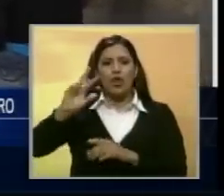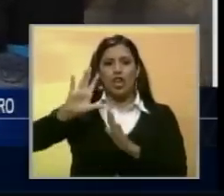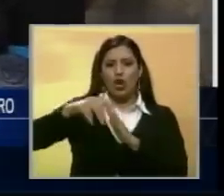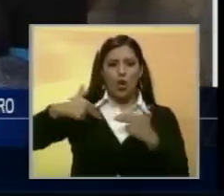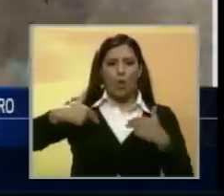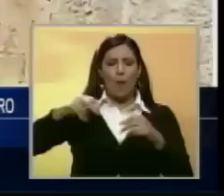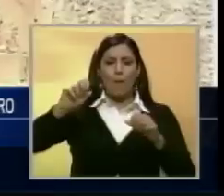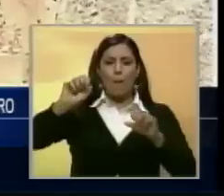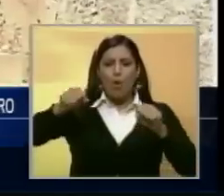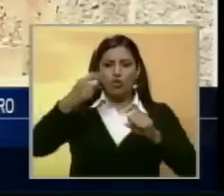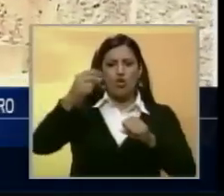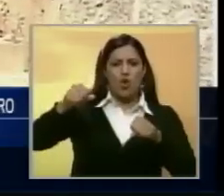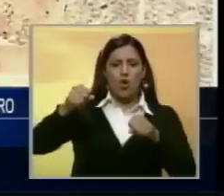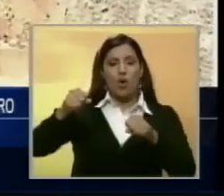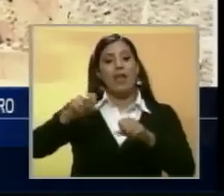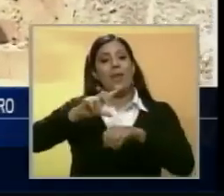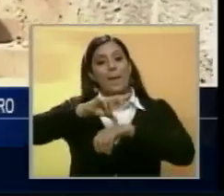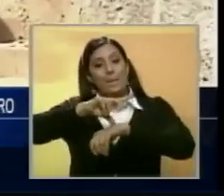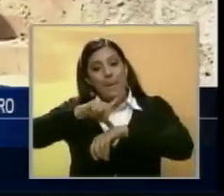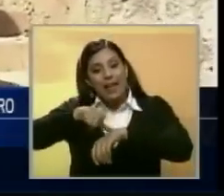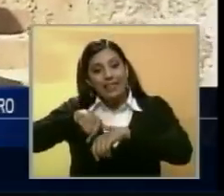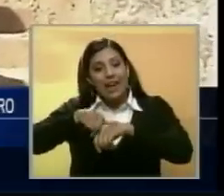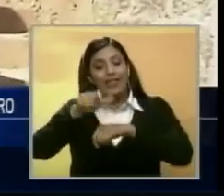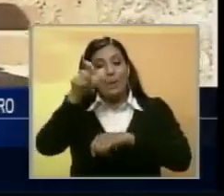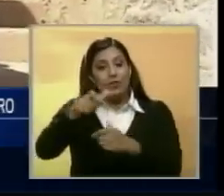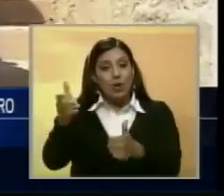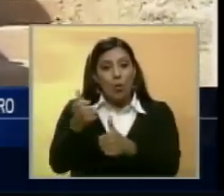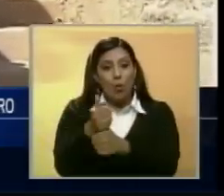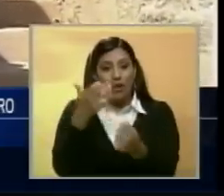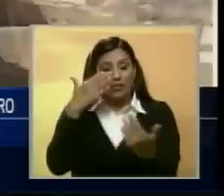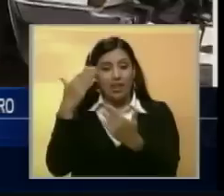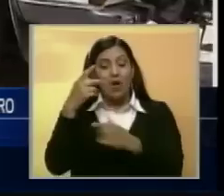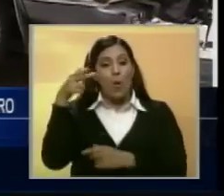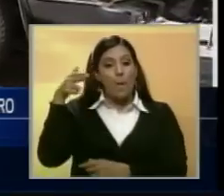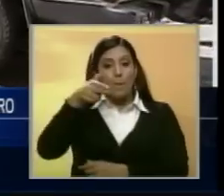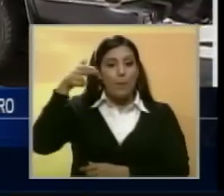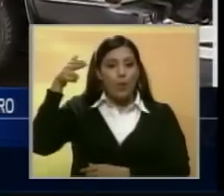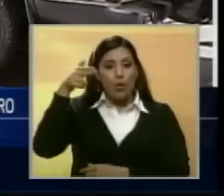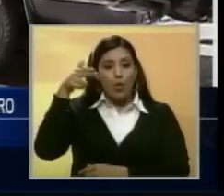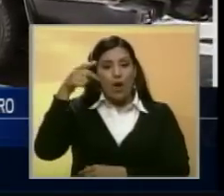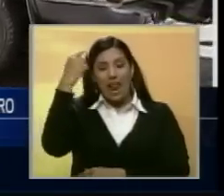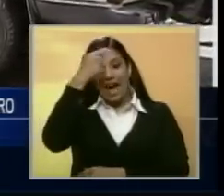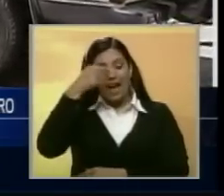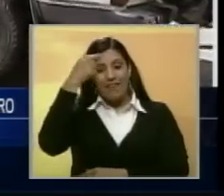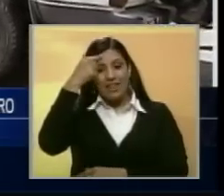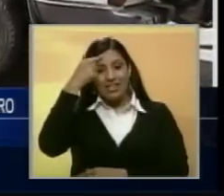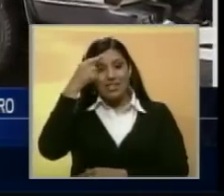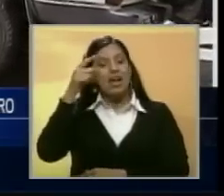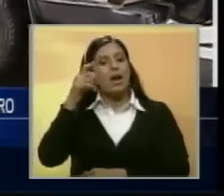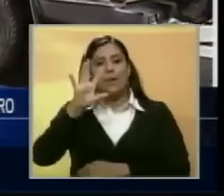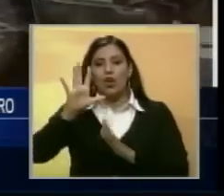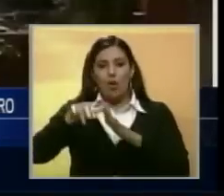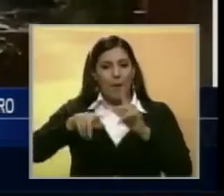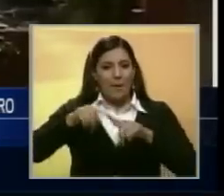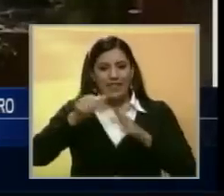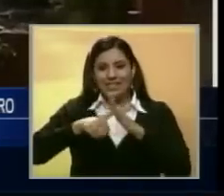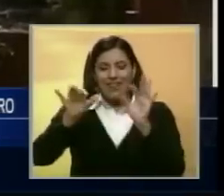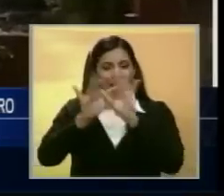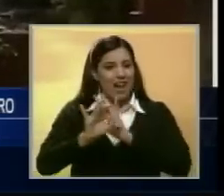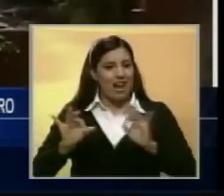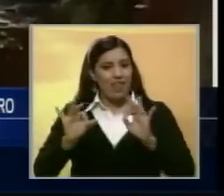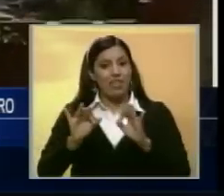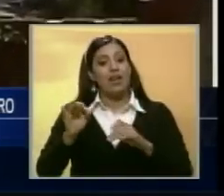robo de su motocicleta. Horas más tarde, su cadáver fue encontrado con un impacto de bala en la cabeza y sin sus pertenencias en el